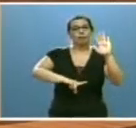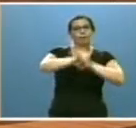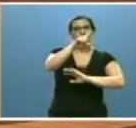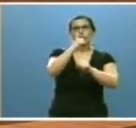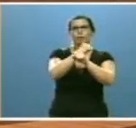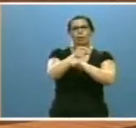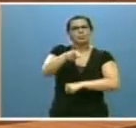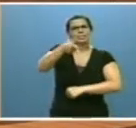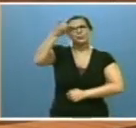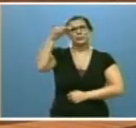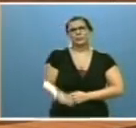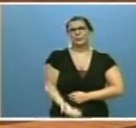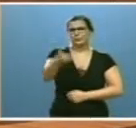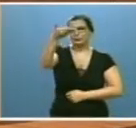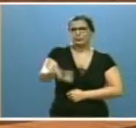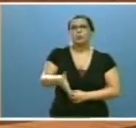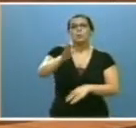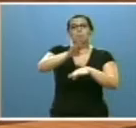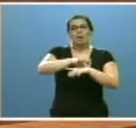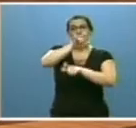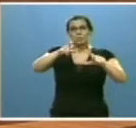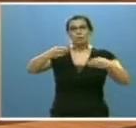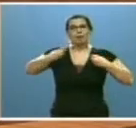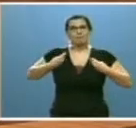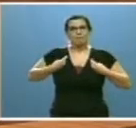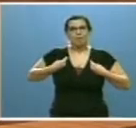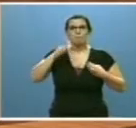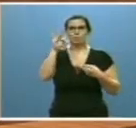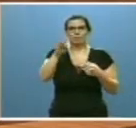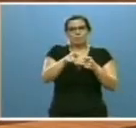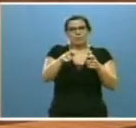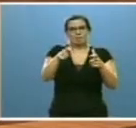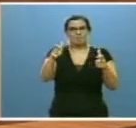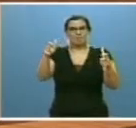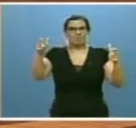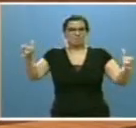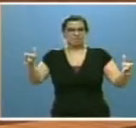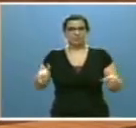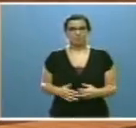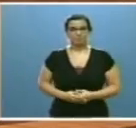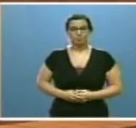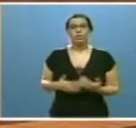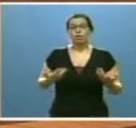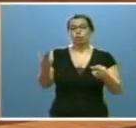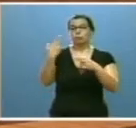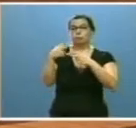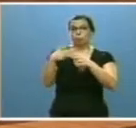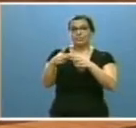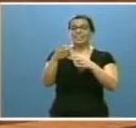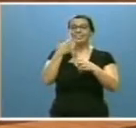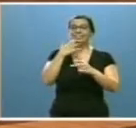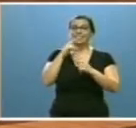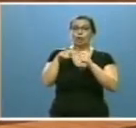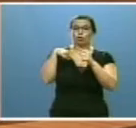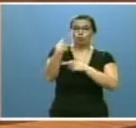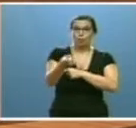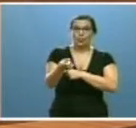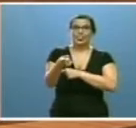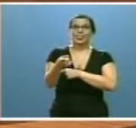esenciales para una evolución positiva de la población por lo que las políticas que favorezcan el crecimiento y el empleo